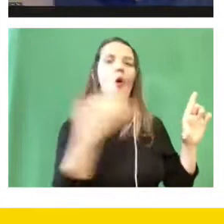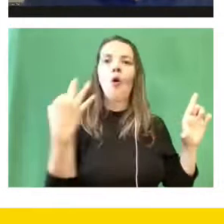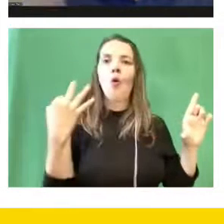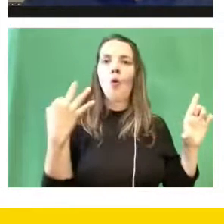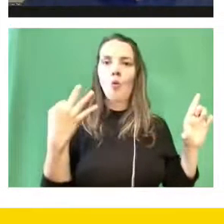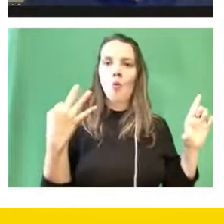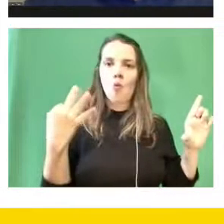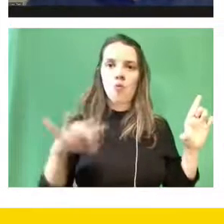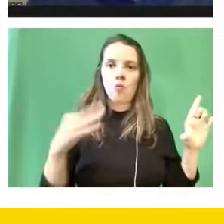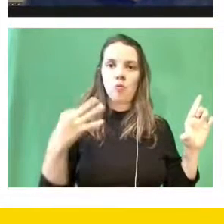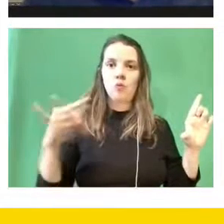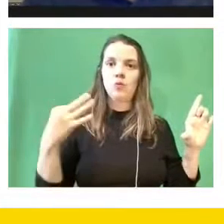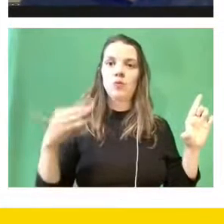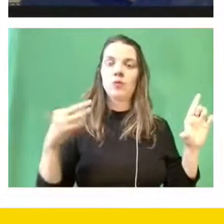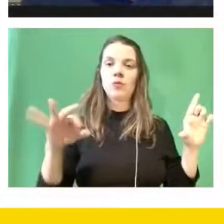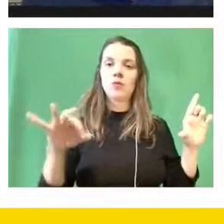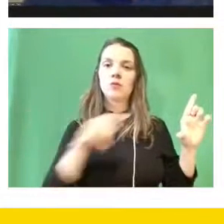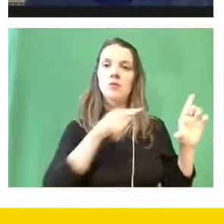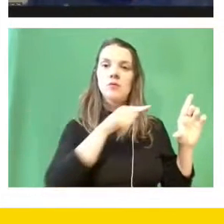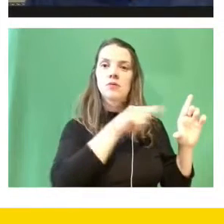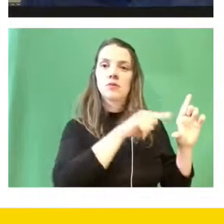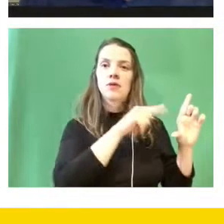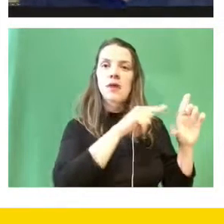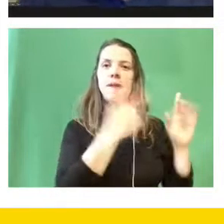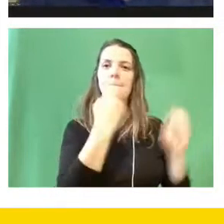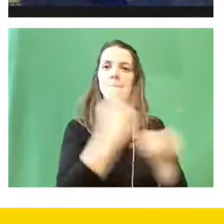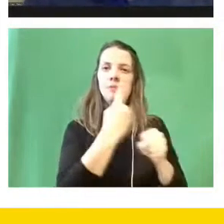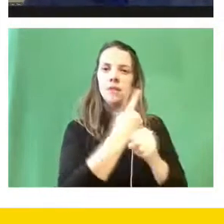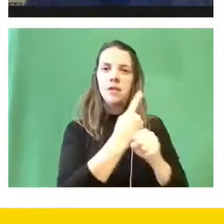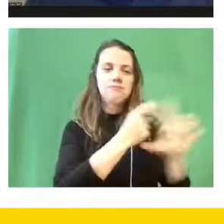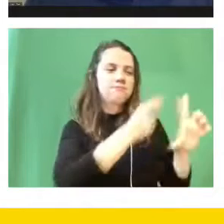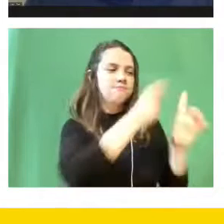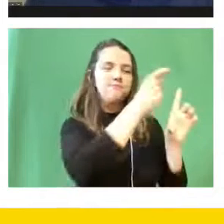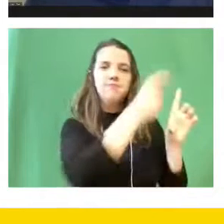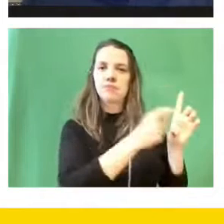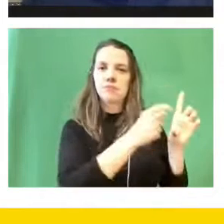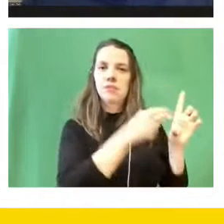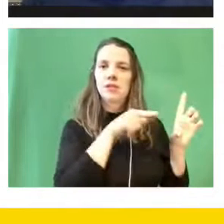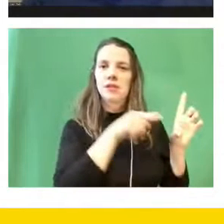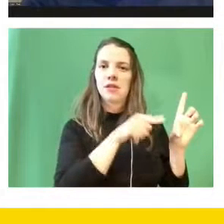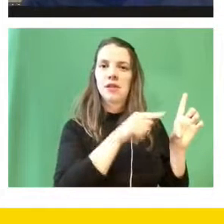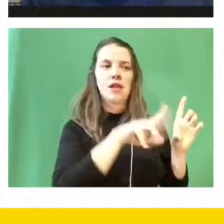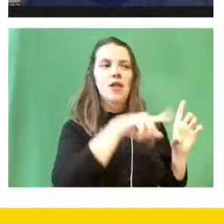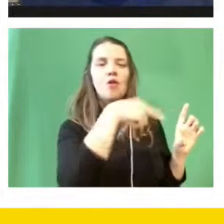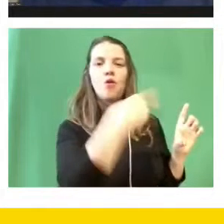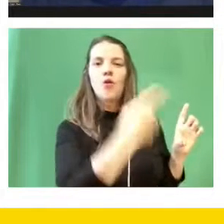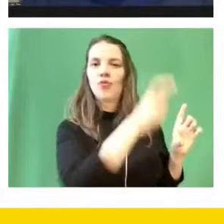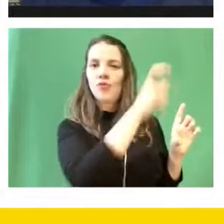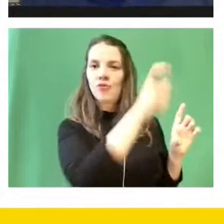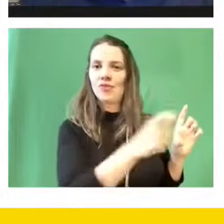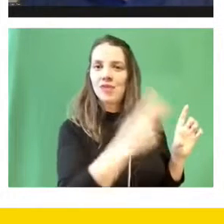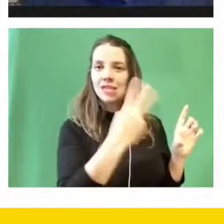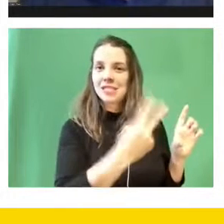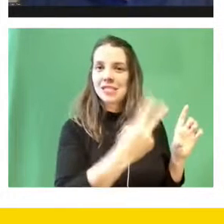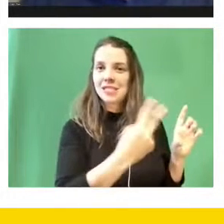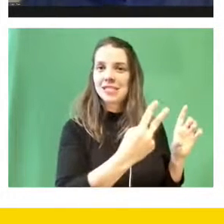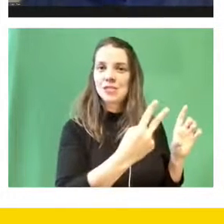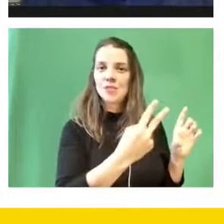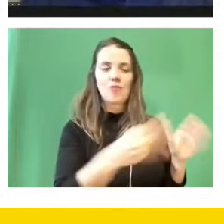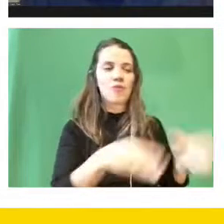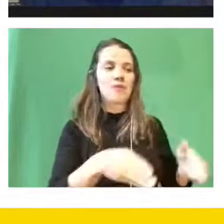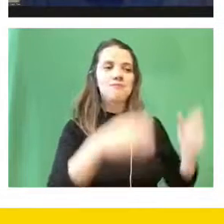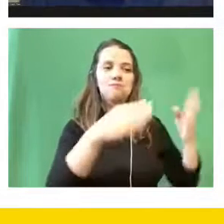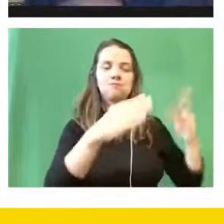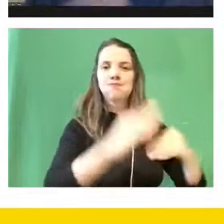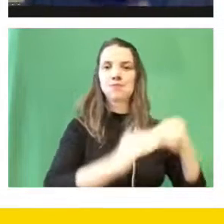la ley de copropiedad, que está arriba en la primera fila, y en la segunda fila está evidenciada la ley general de urbanismo y construcciones, y para los técnicos que